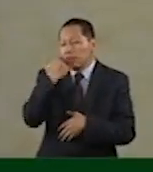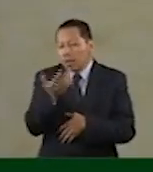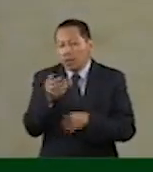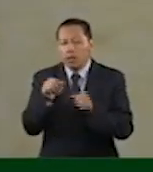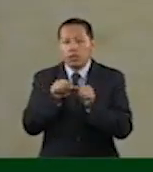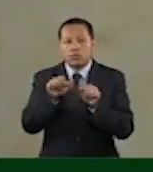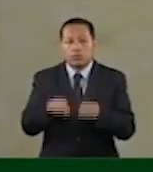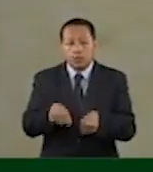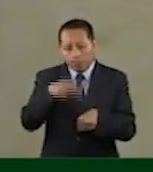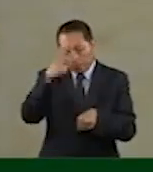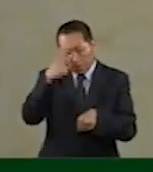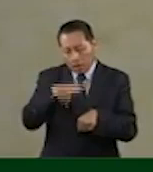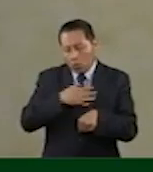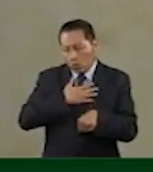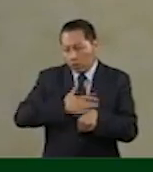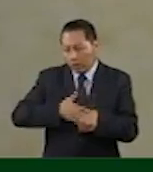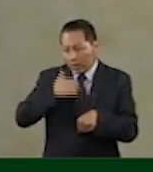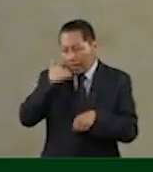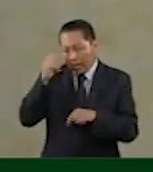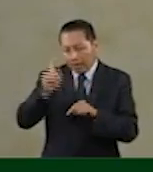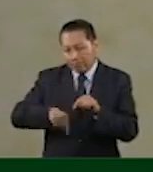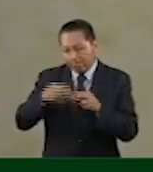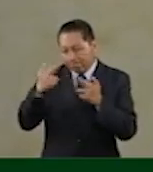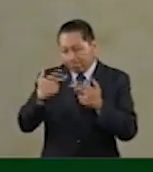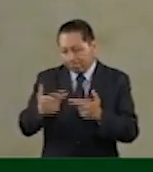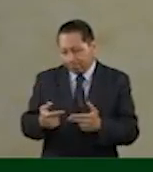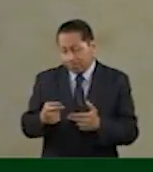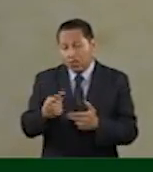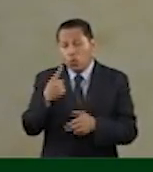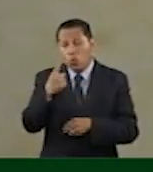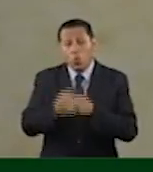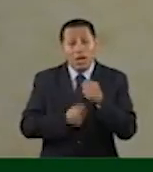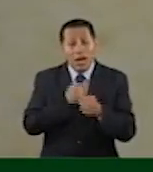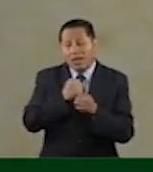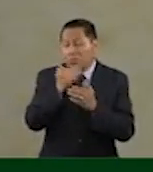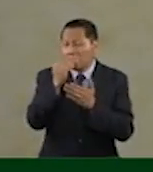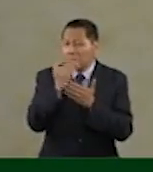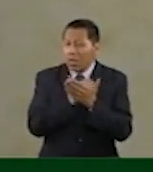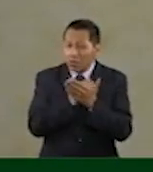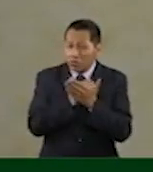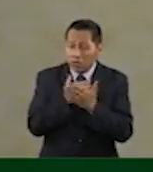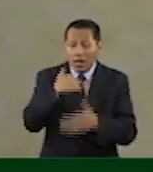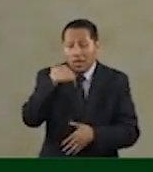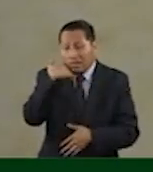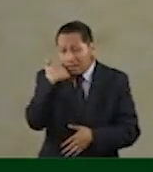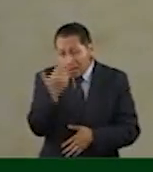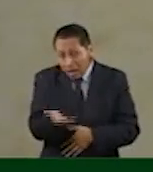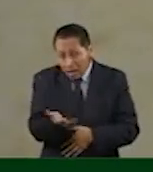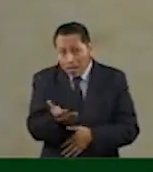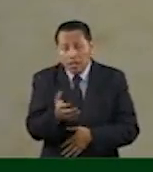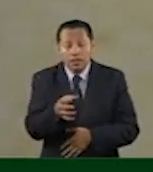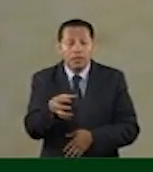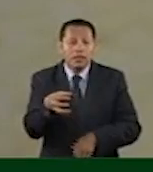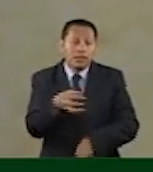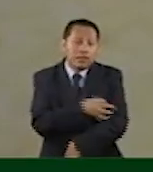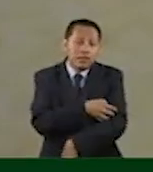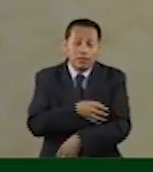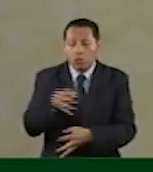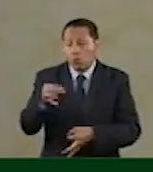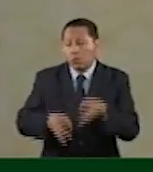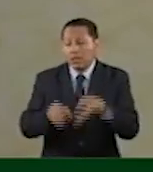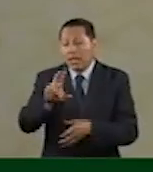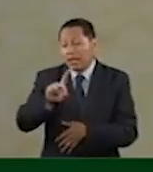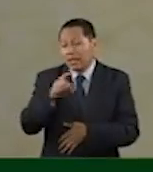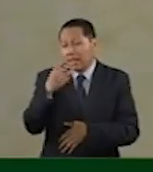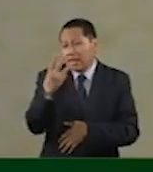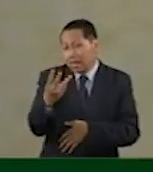sistema mexicano de justicia en menos de un año Busca desintegrar los 33 poderes judiciales